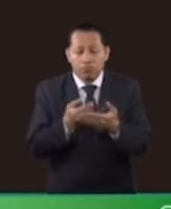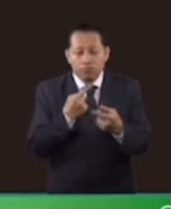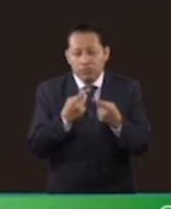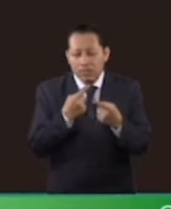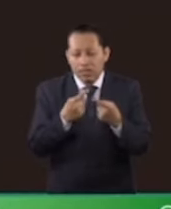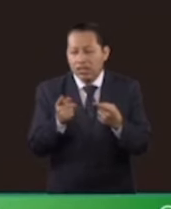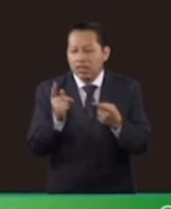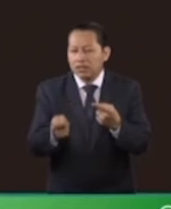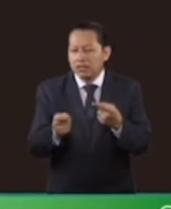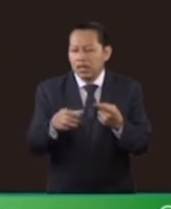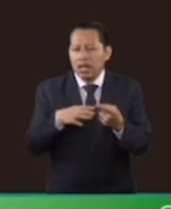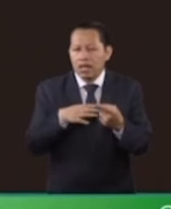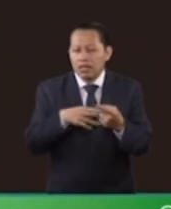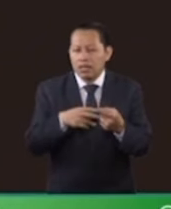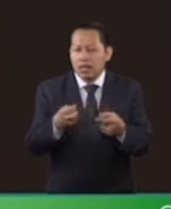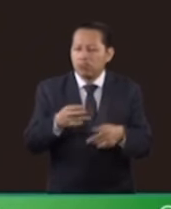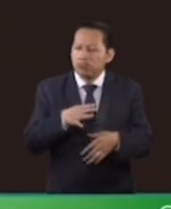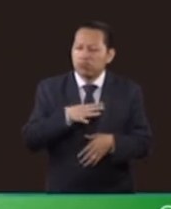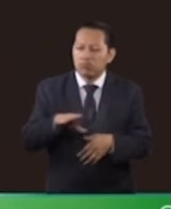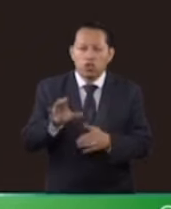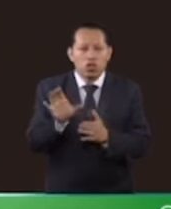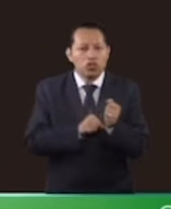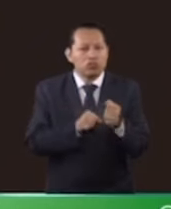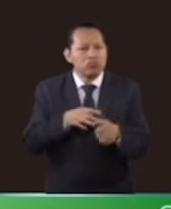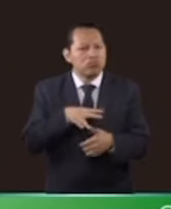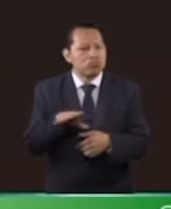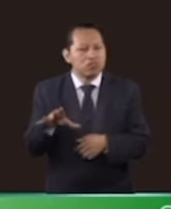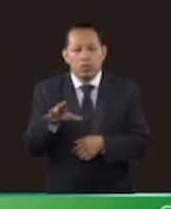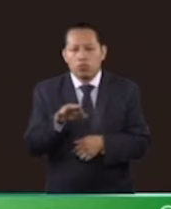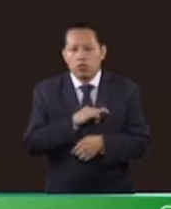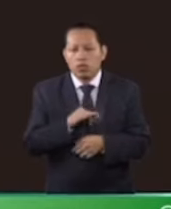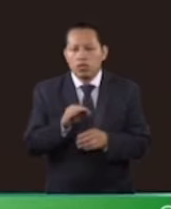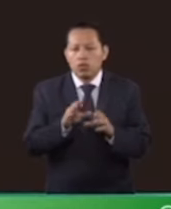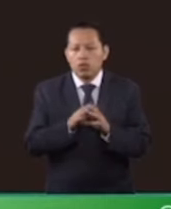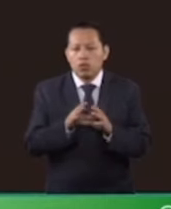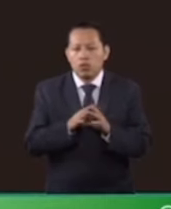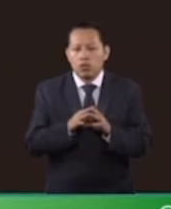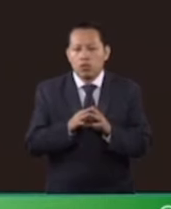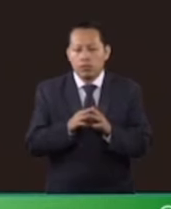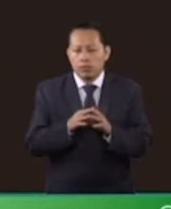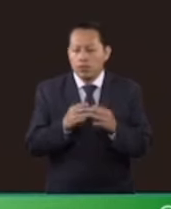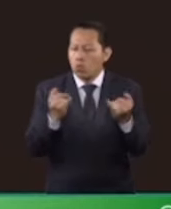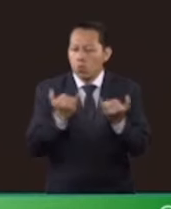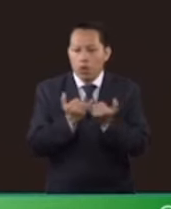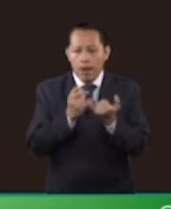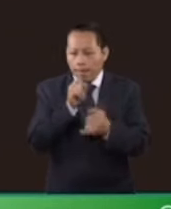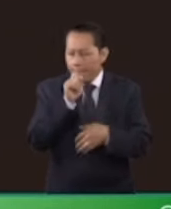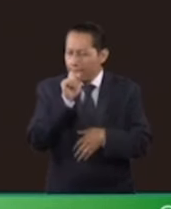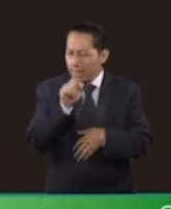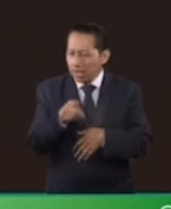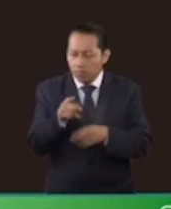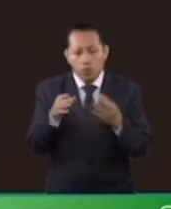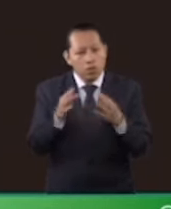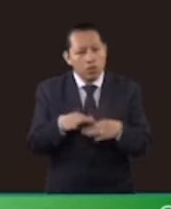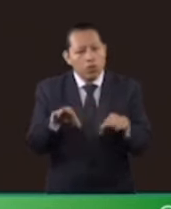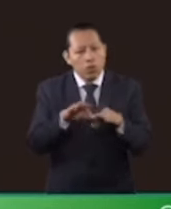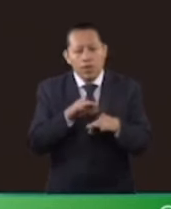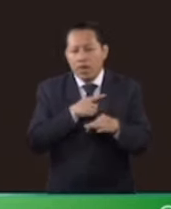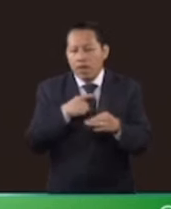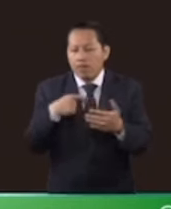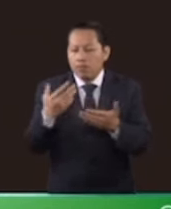excluye esta parte del texto constitucional de igual manera es preciso